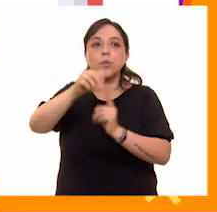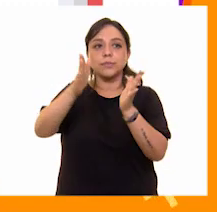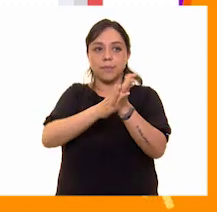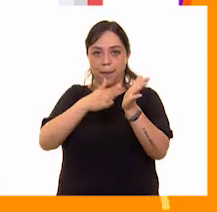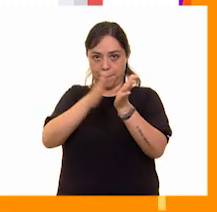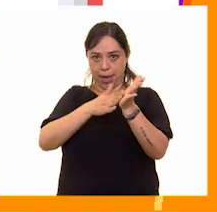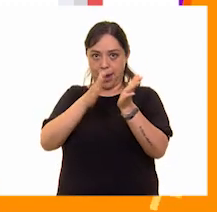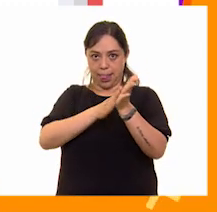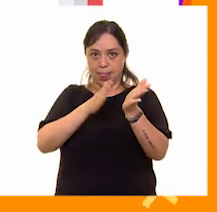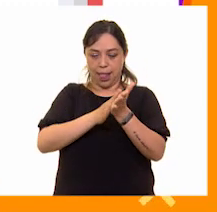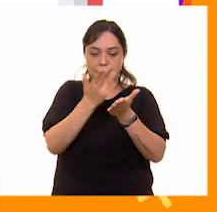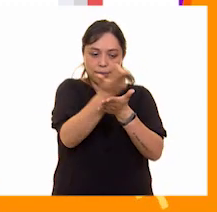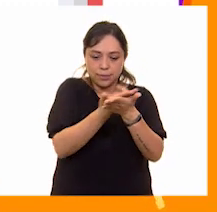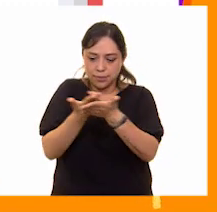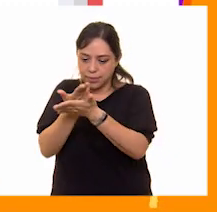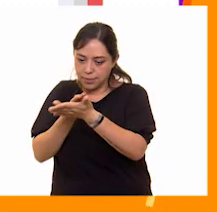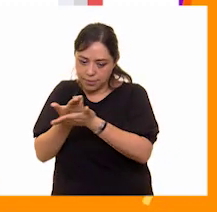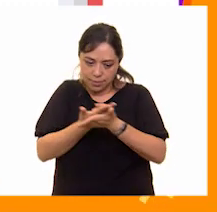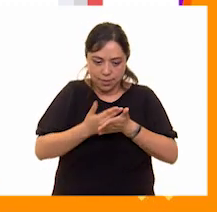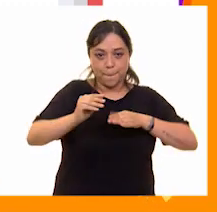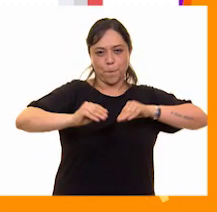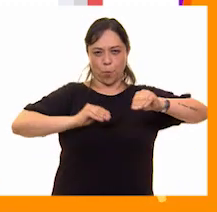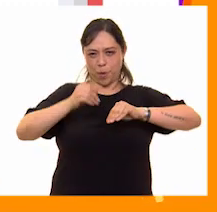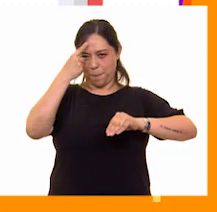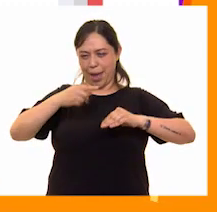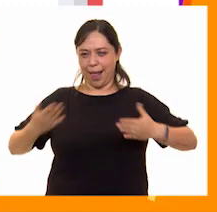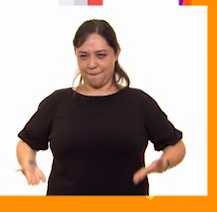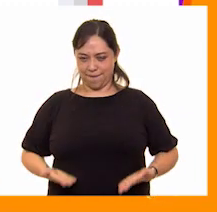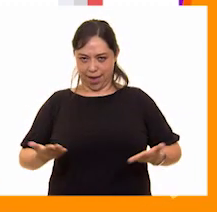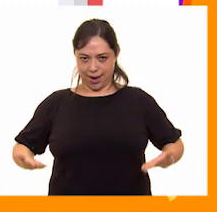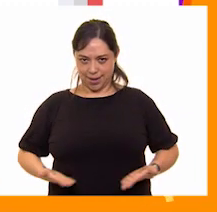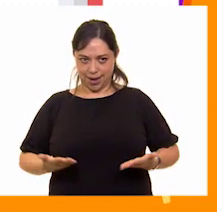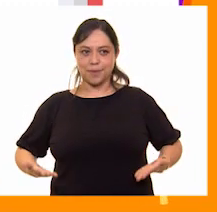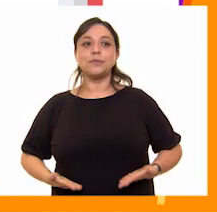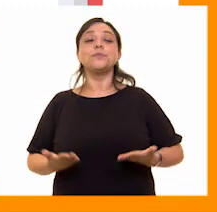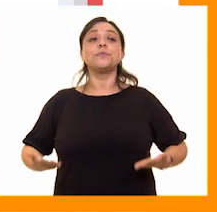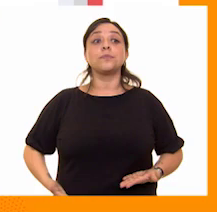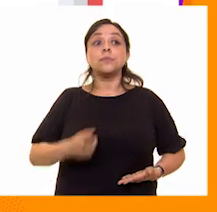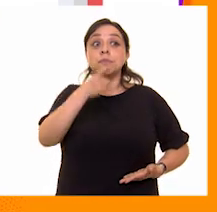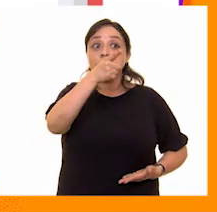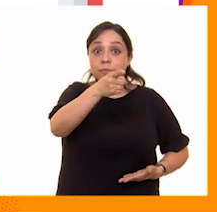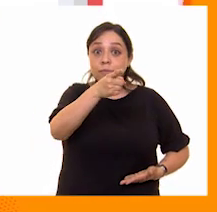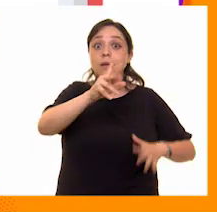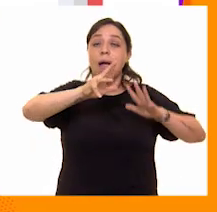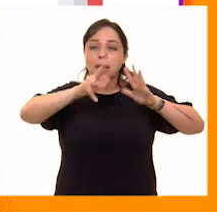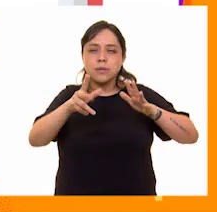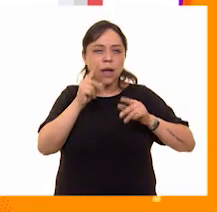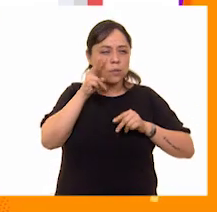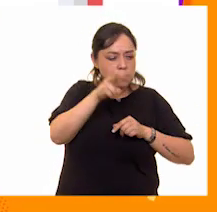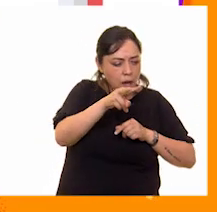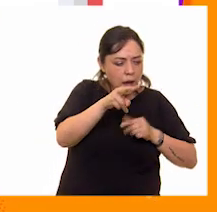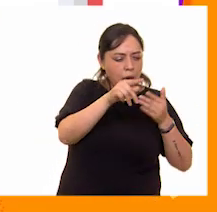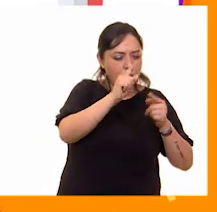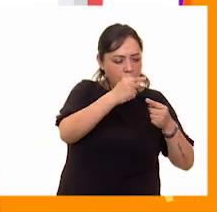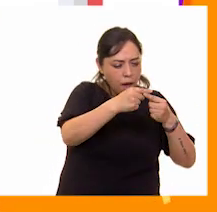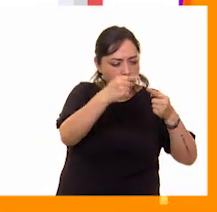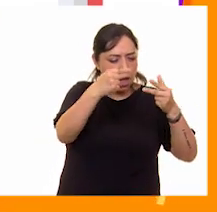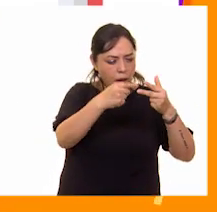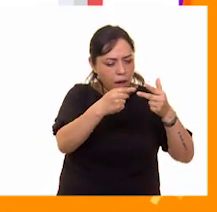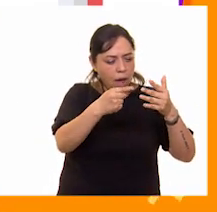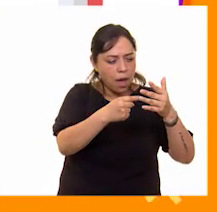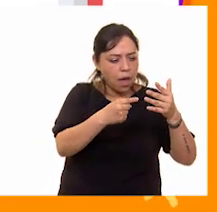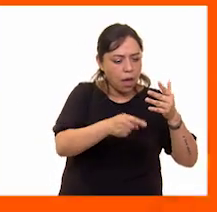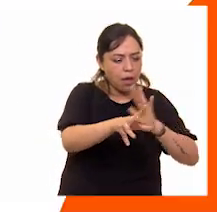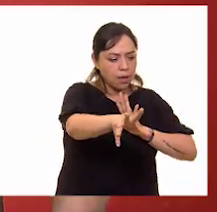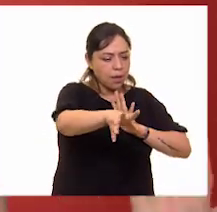instrucciones que representarán un movimiento de baile. Una vez que estén en su sitio, comiencen a leer cada una de las instrucciones para que ellos realicen